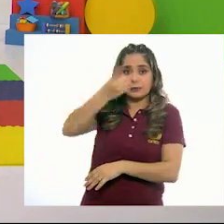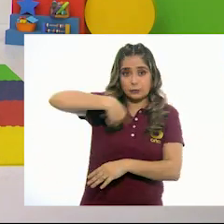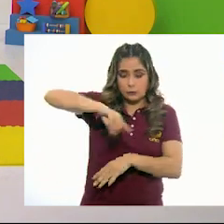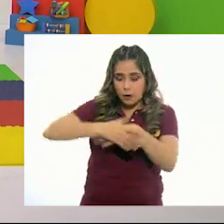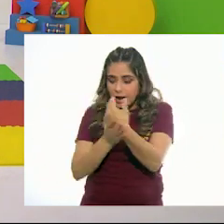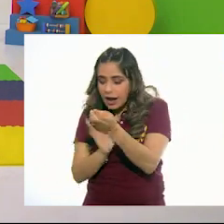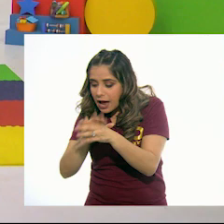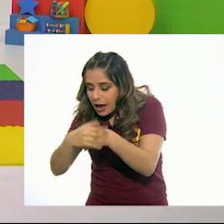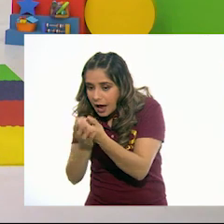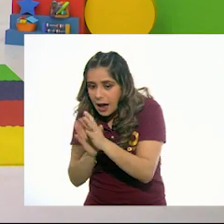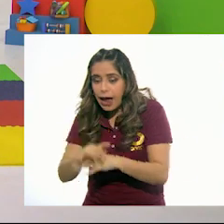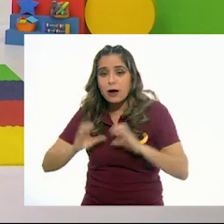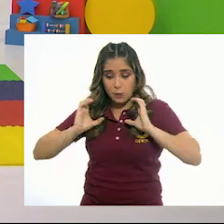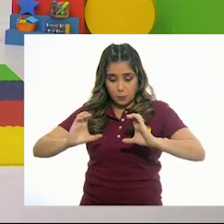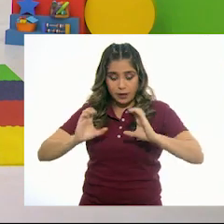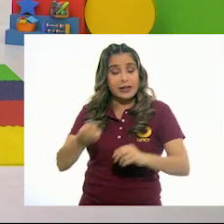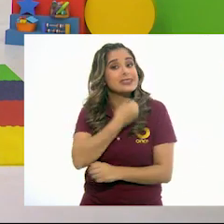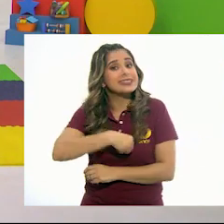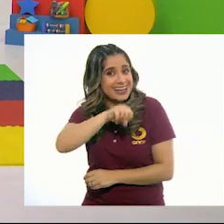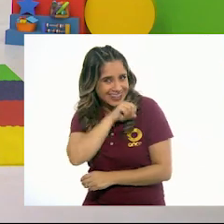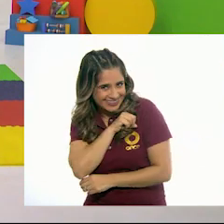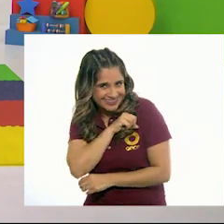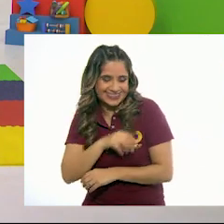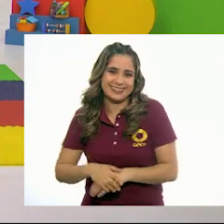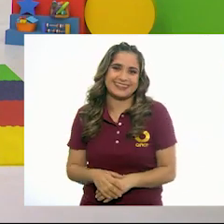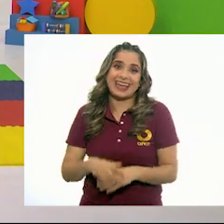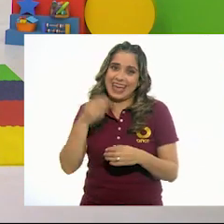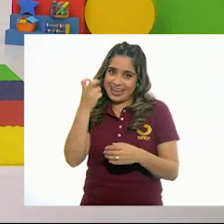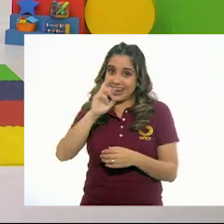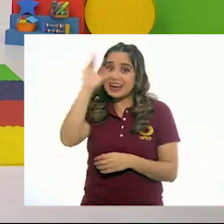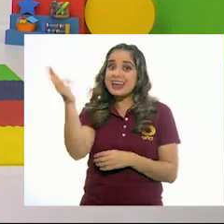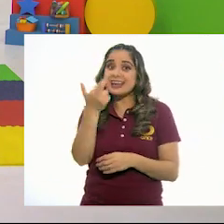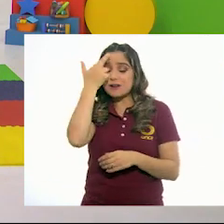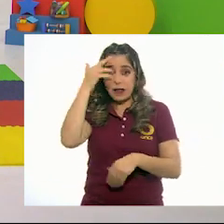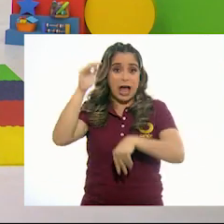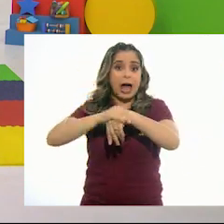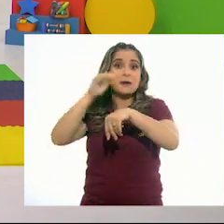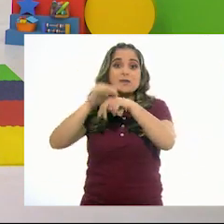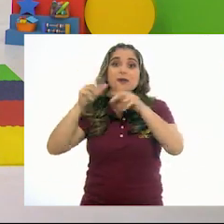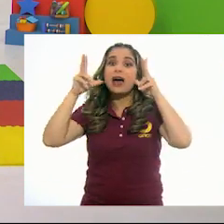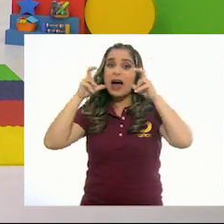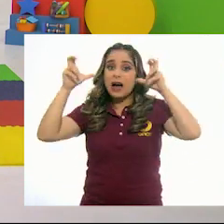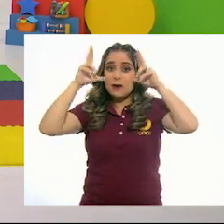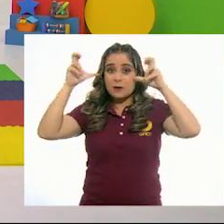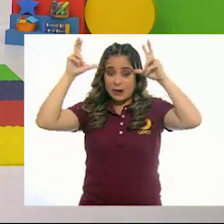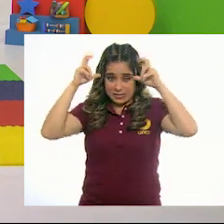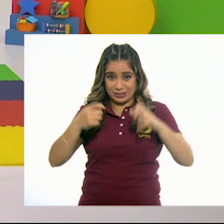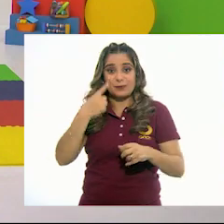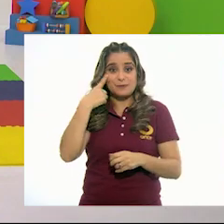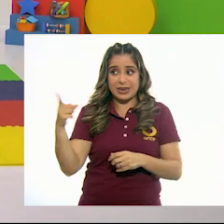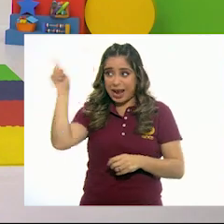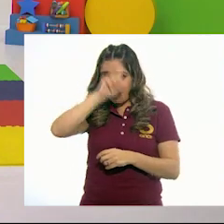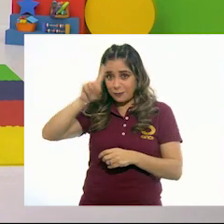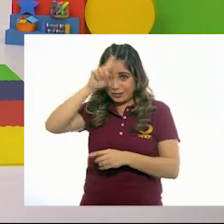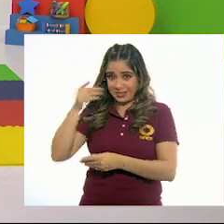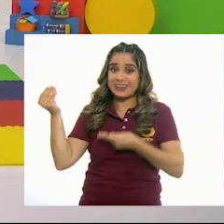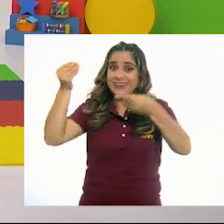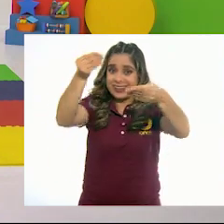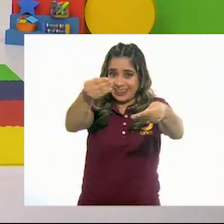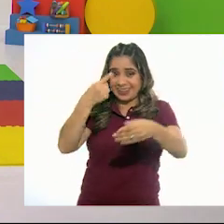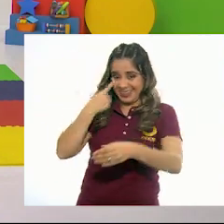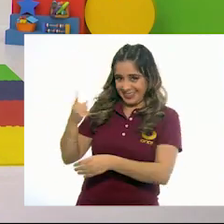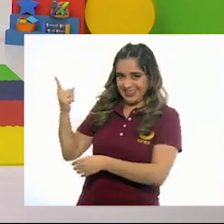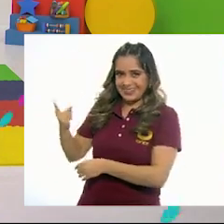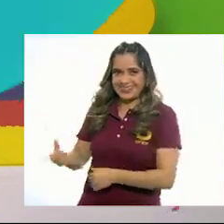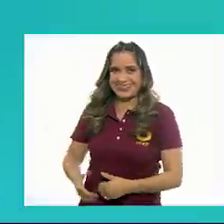medidas necesarias para cuidar nuestra salud, tal y como nos lo recuerda nuestro amigo Ajolisto. ¿Vamos a verlo? Sí, vamos con él. ¡Adelante,